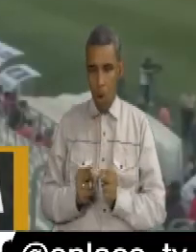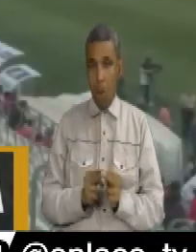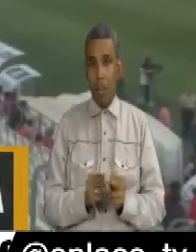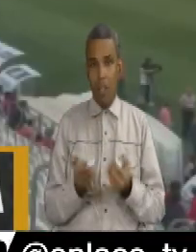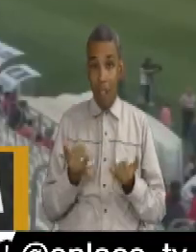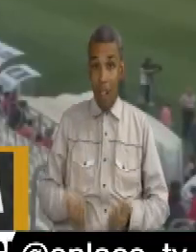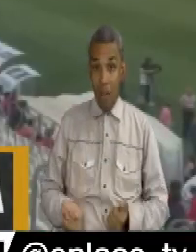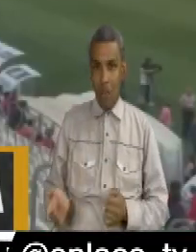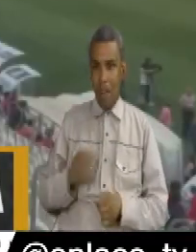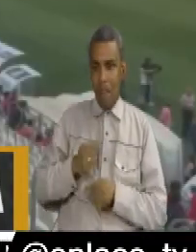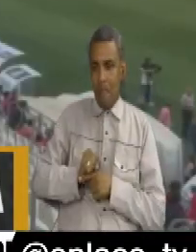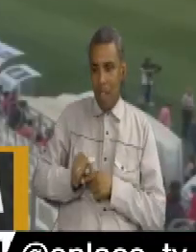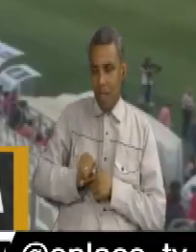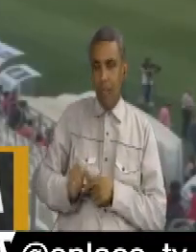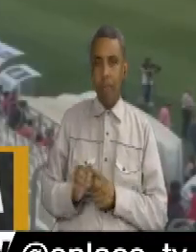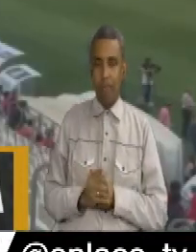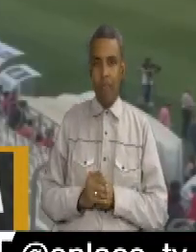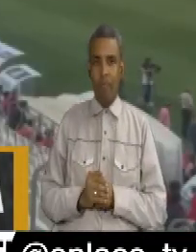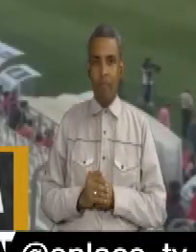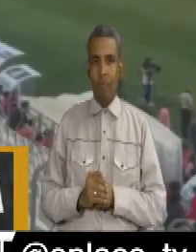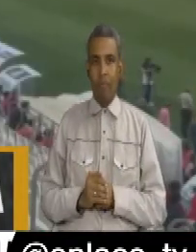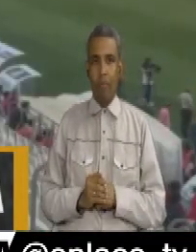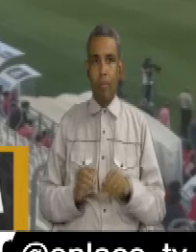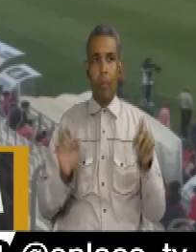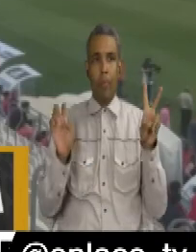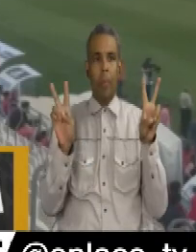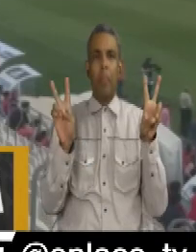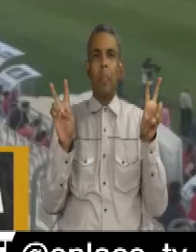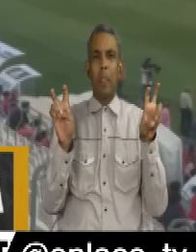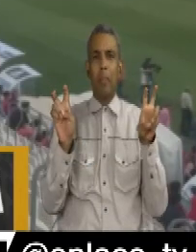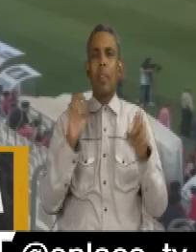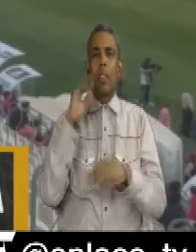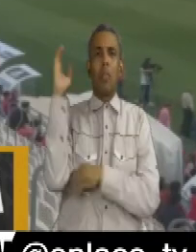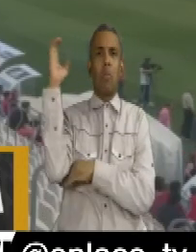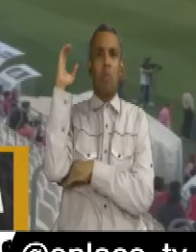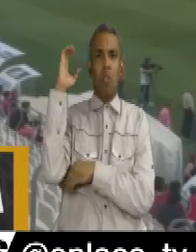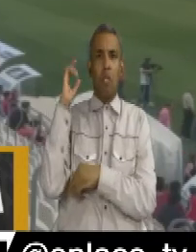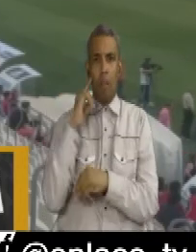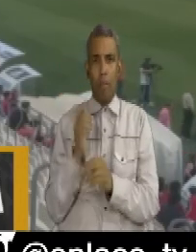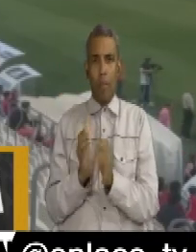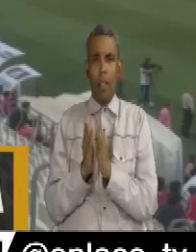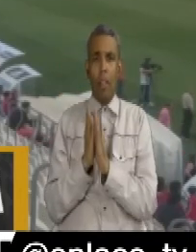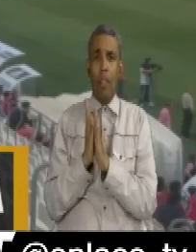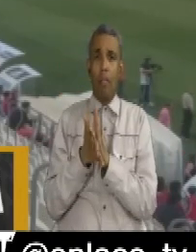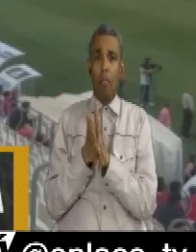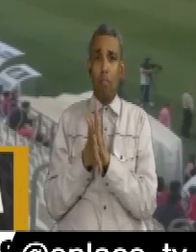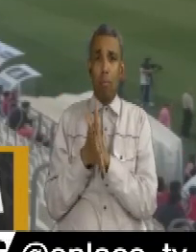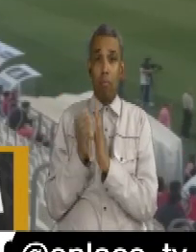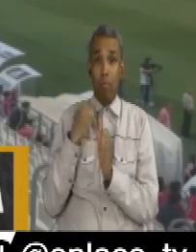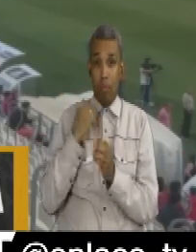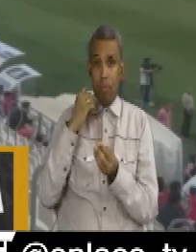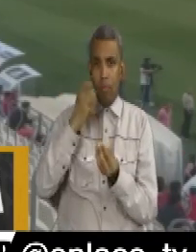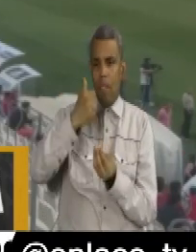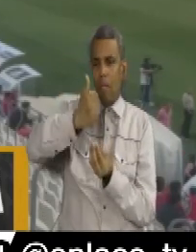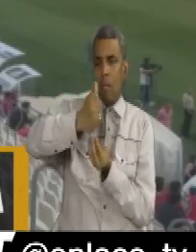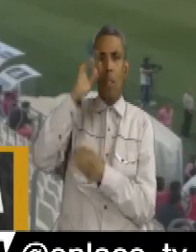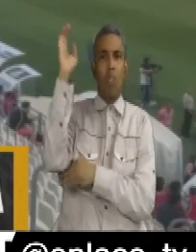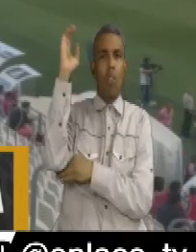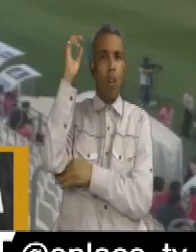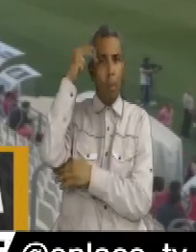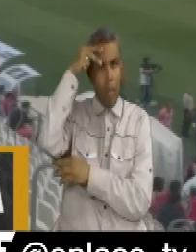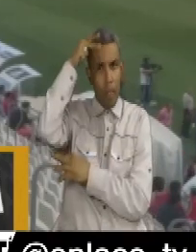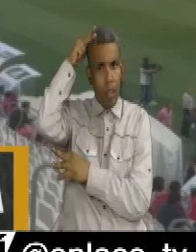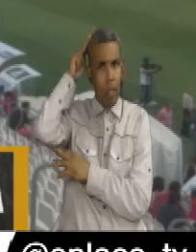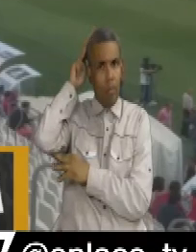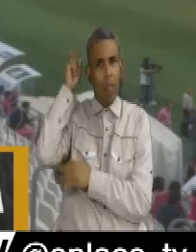Colombia porque, como lo anunciamos, ha hablado en conferencia de prensa el profesor José Néstor Pekerman. Y escuchemos lo que digo acerca de este compromiso que